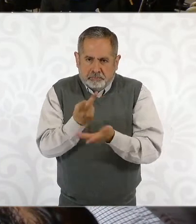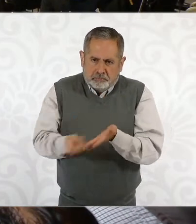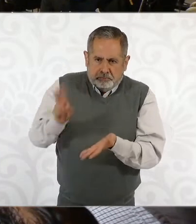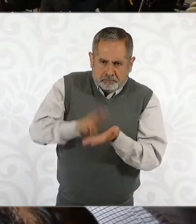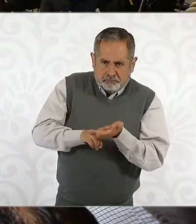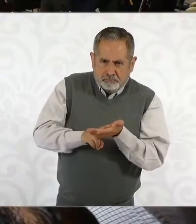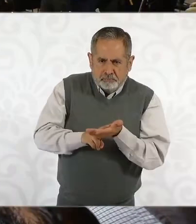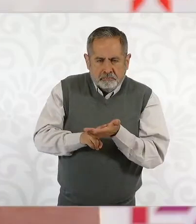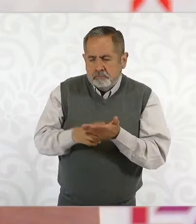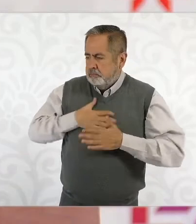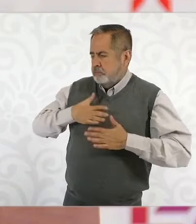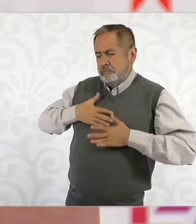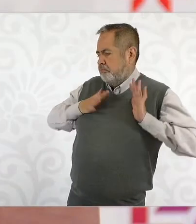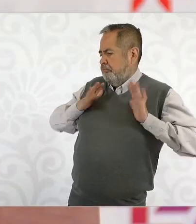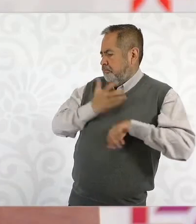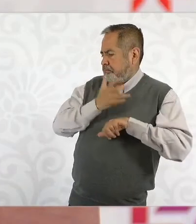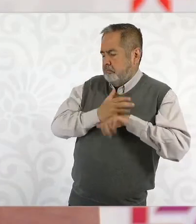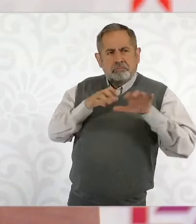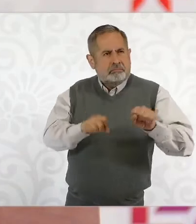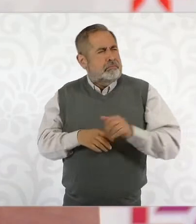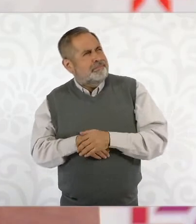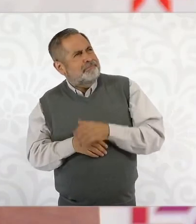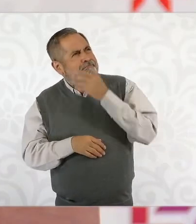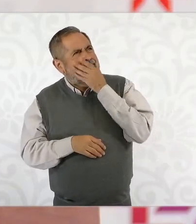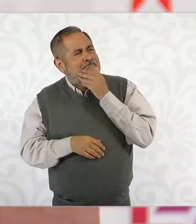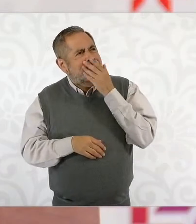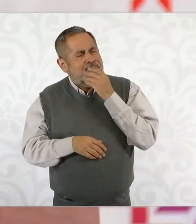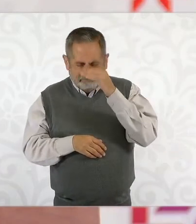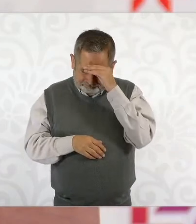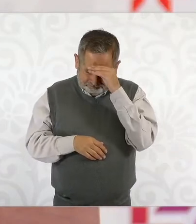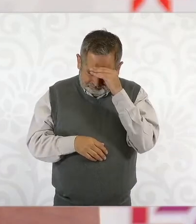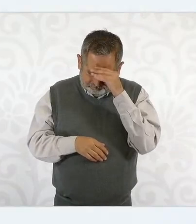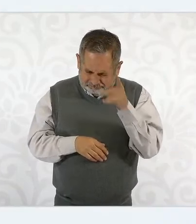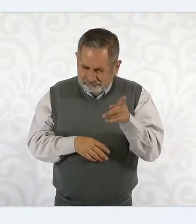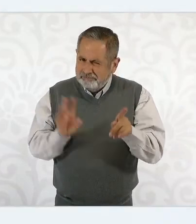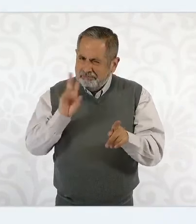preguntarse si para ser gobernador de un estado